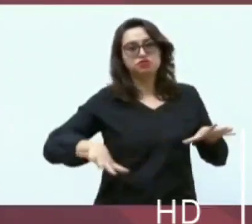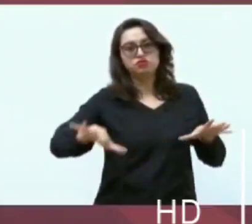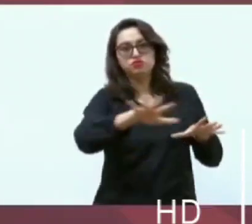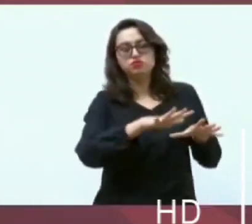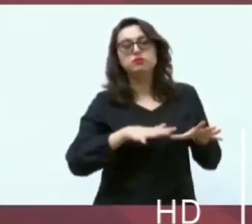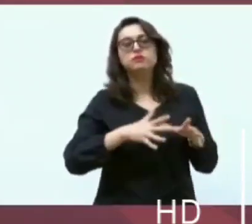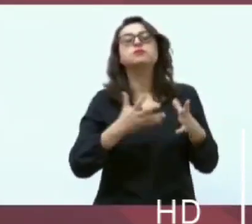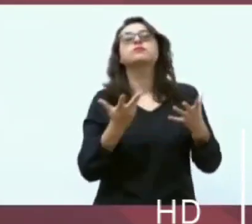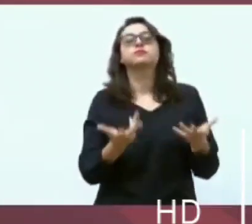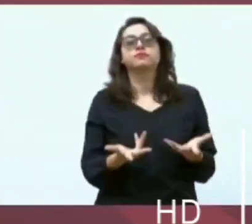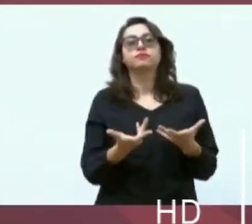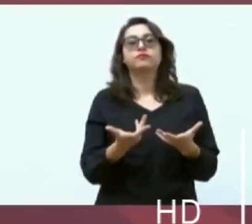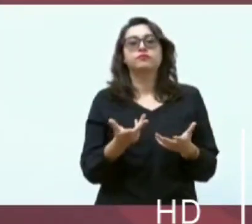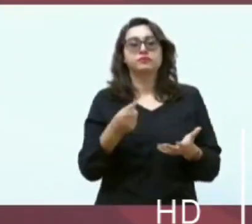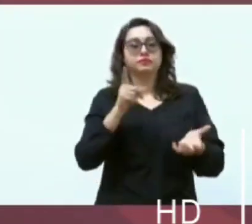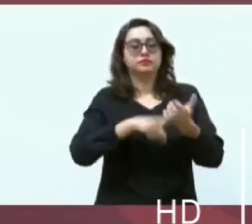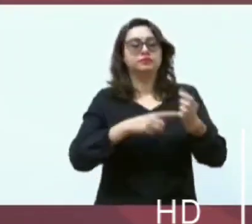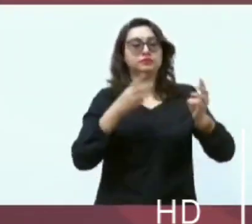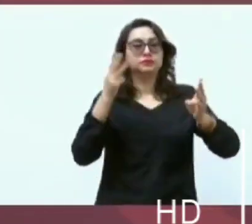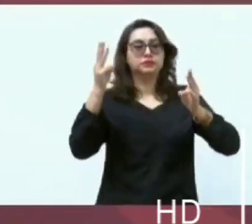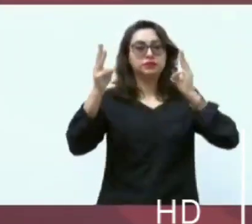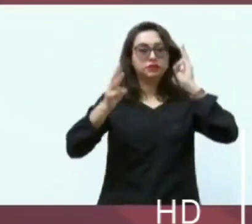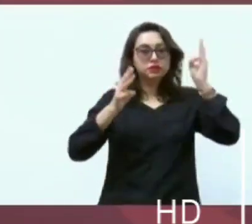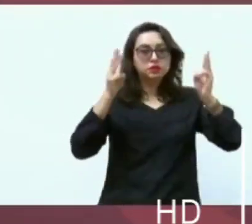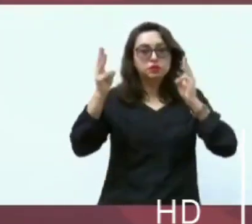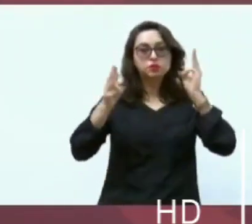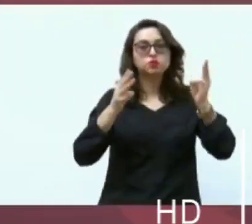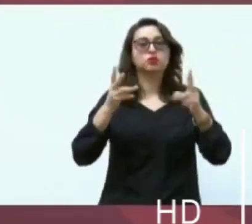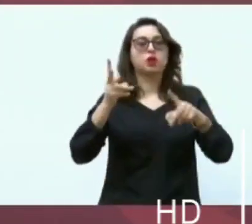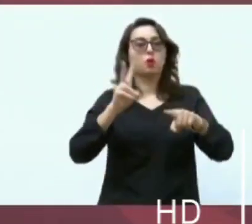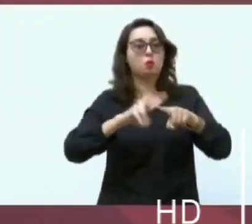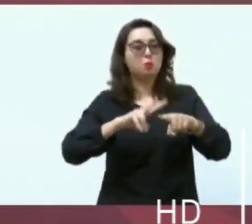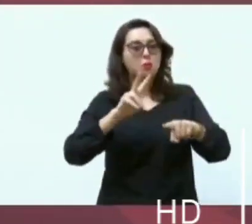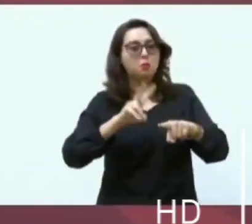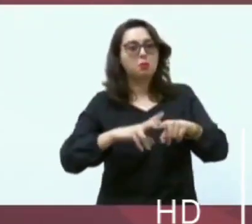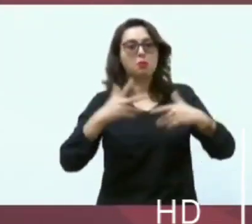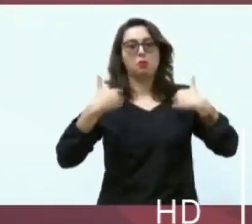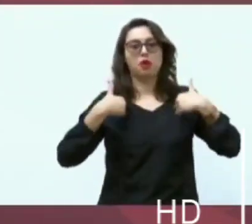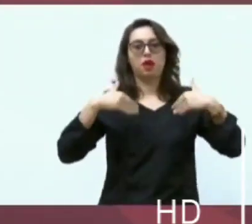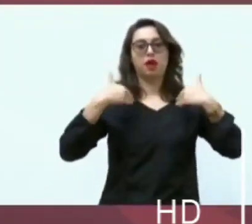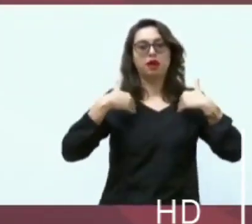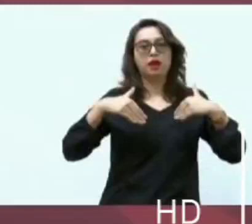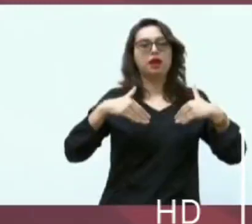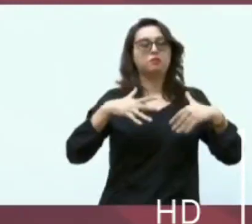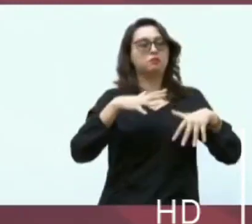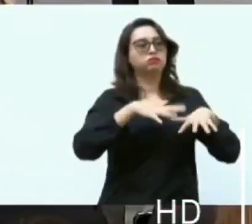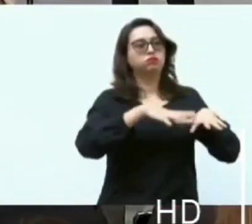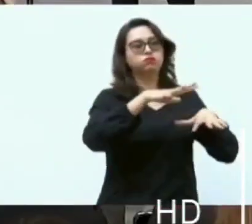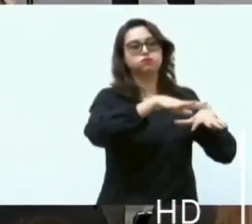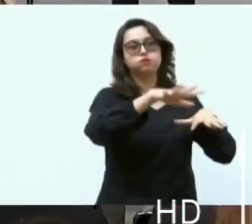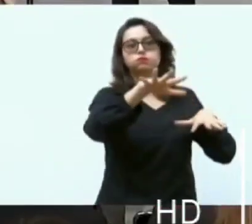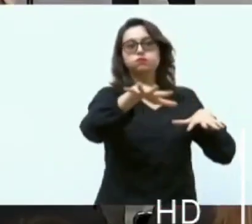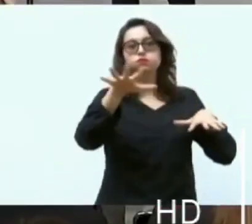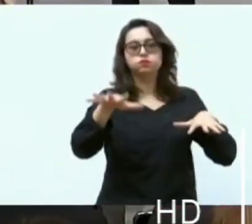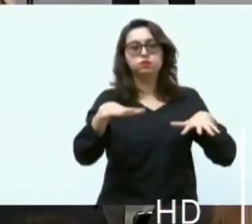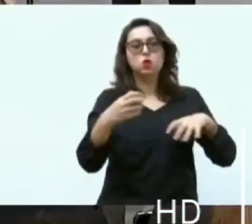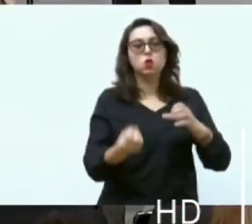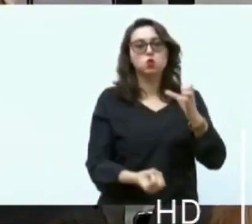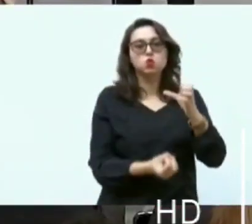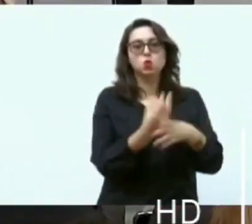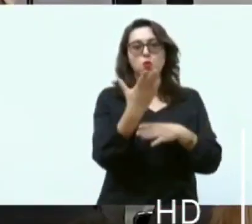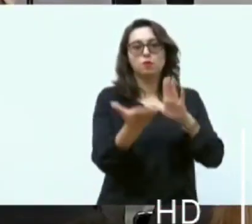Tendrá un museo, un parque y otras zonas comunes. Esta